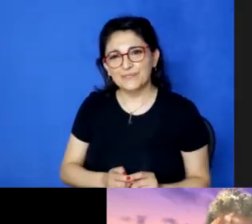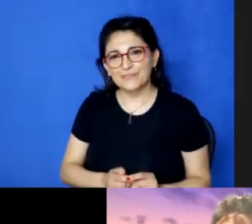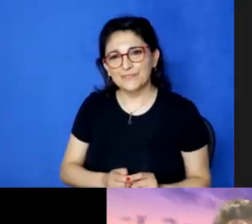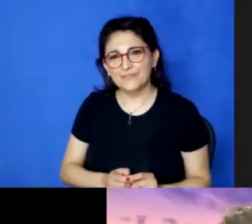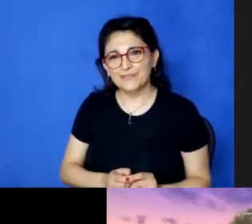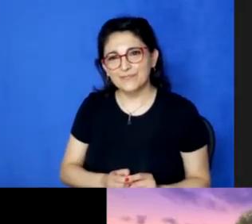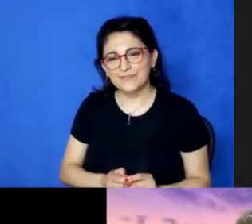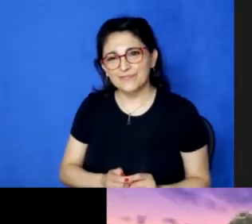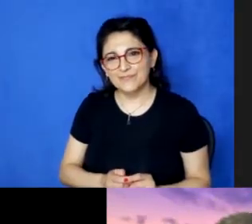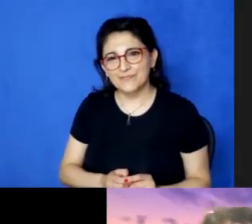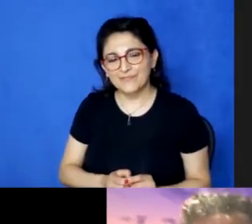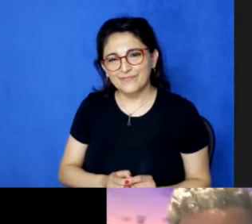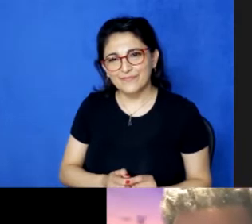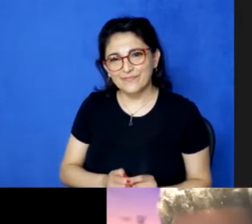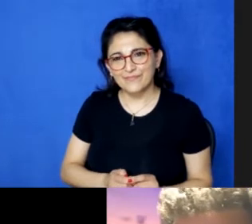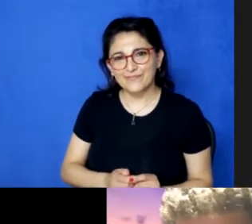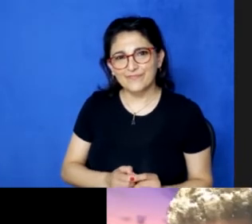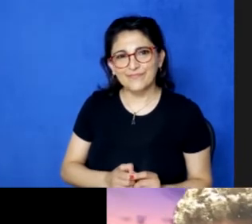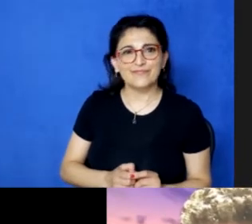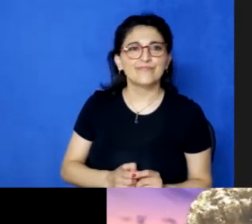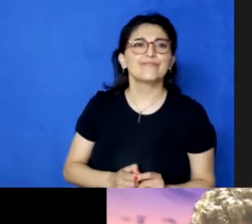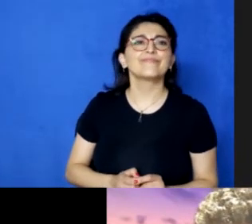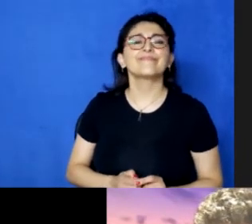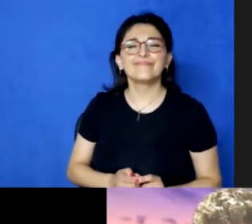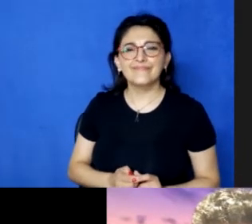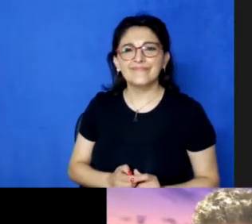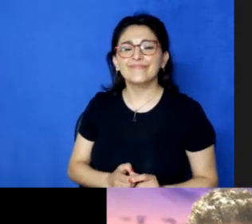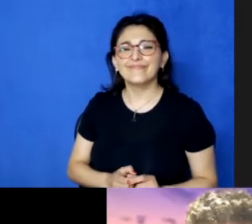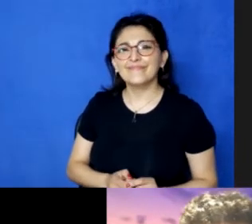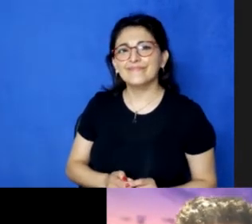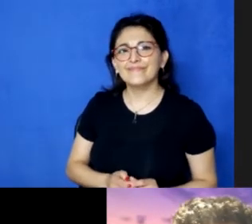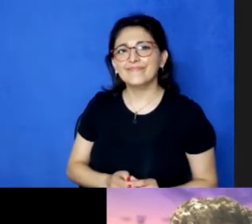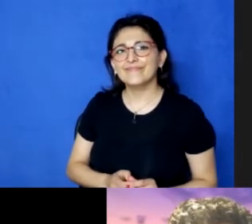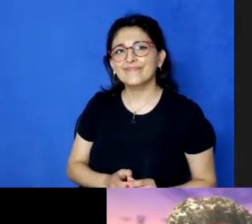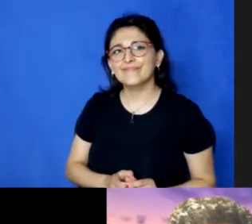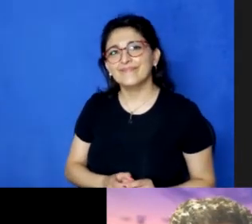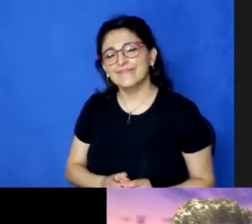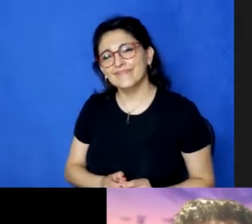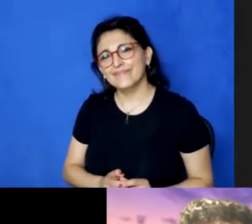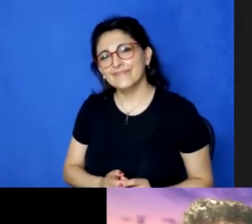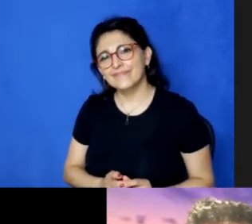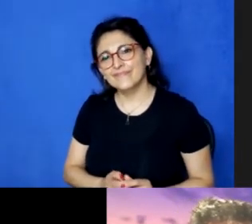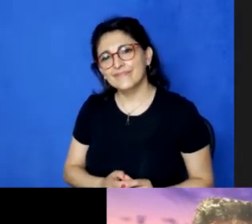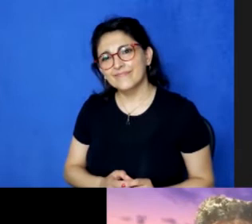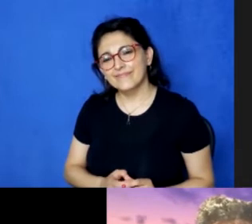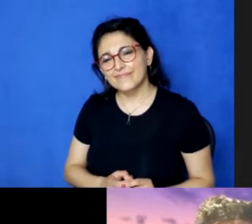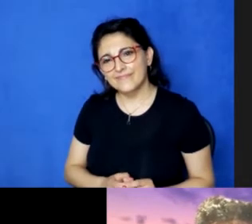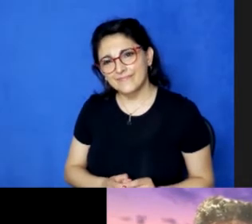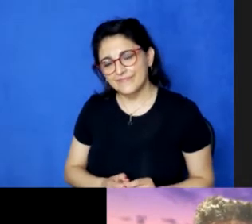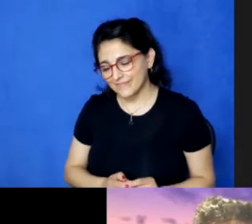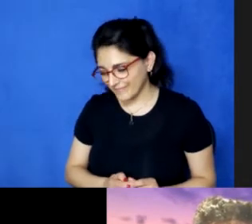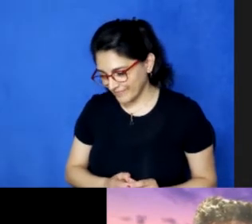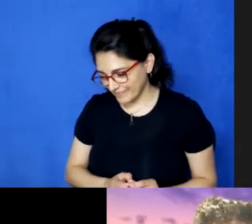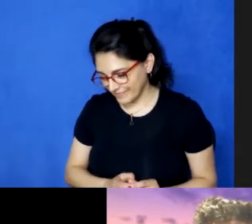2021? Uno tiene muchos proyectos y obviamente ganas de hacer cosas, pero a veces, como decía Mauro, el